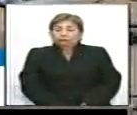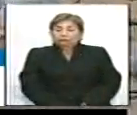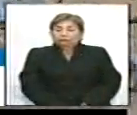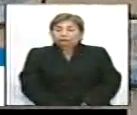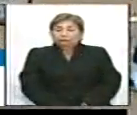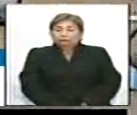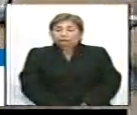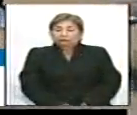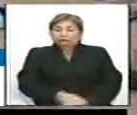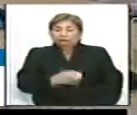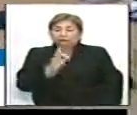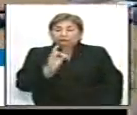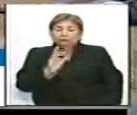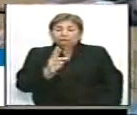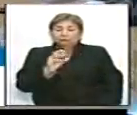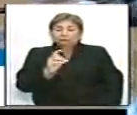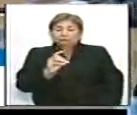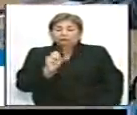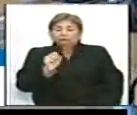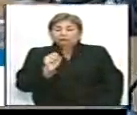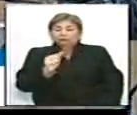Congresista Freddy Sarmiento.